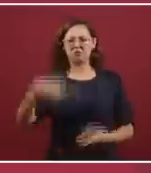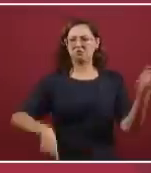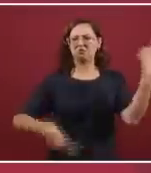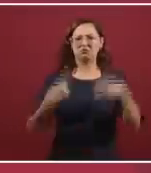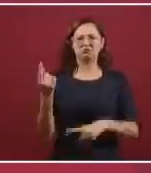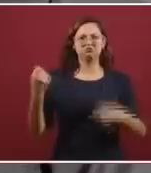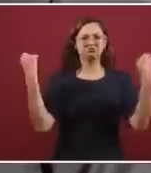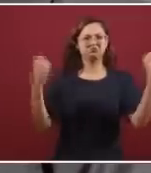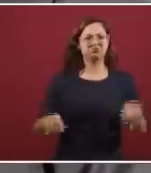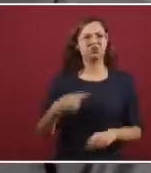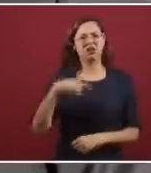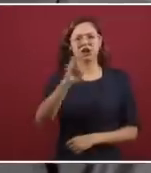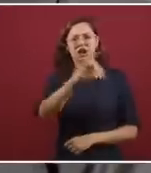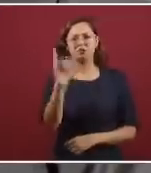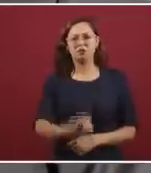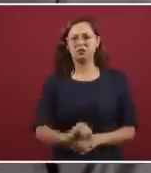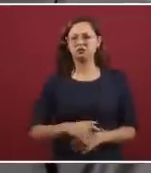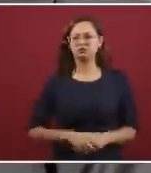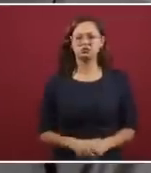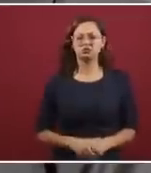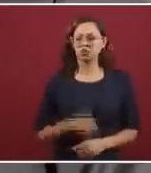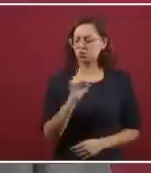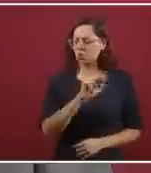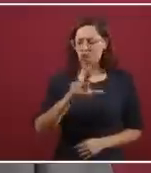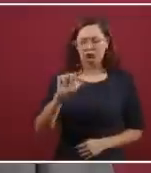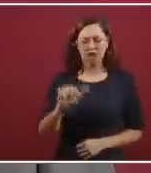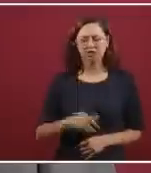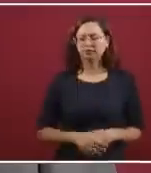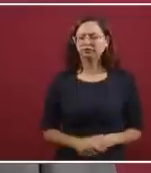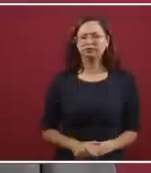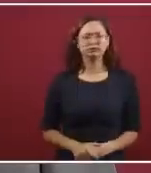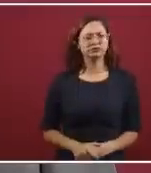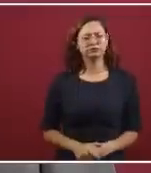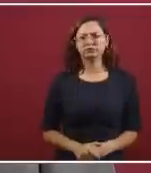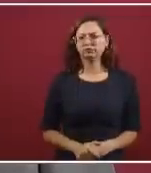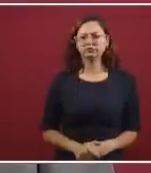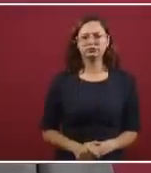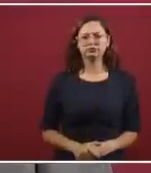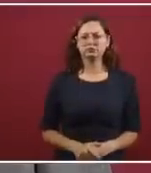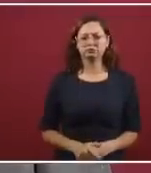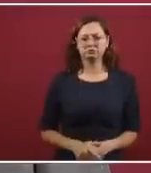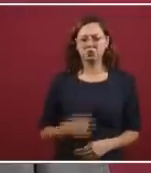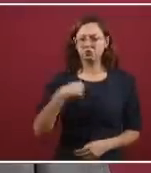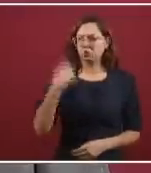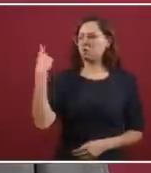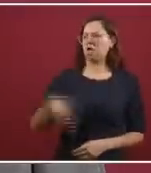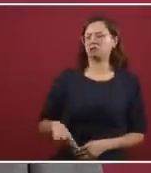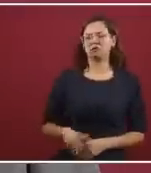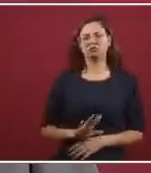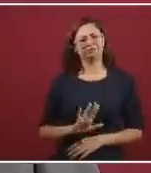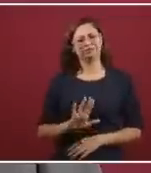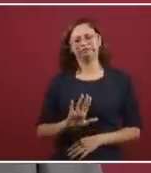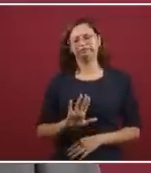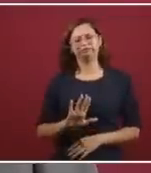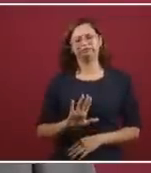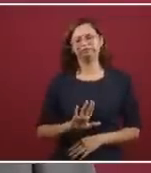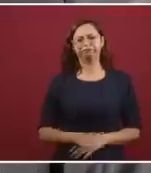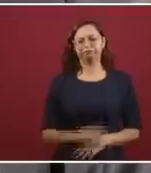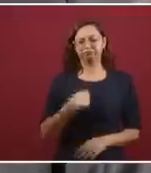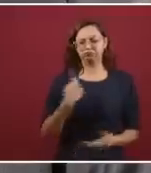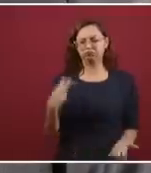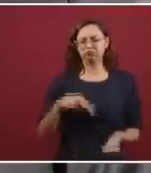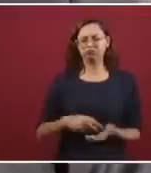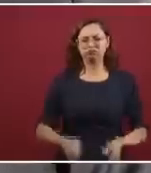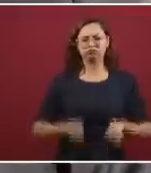que esté vamos a actuar con autoritarismo no llegamos para eso